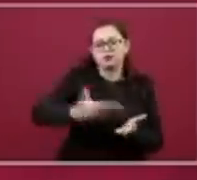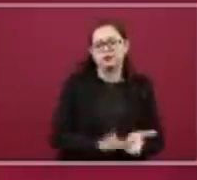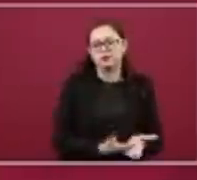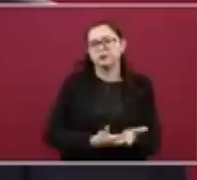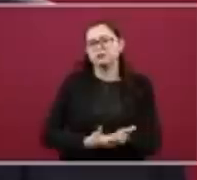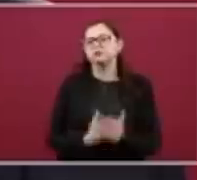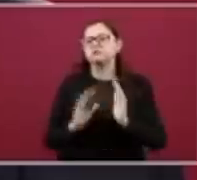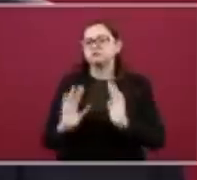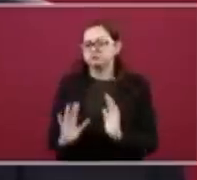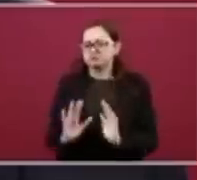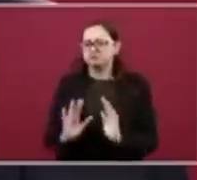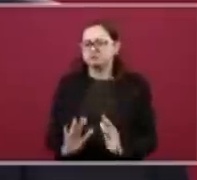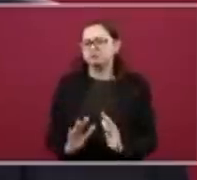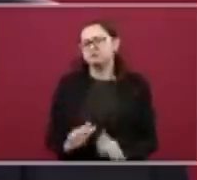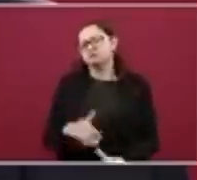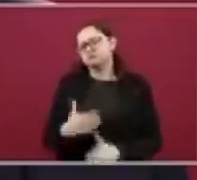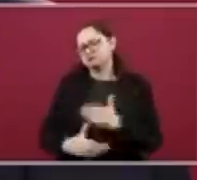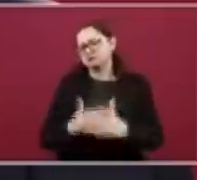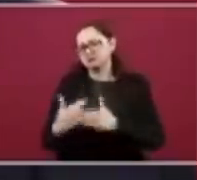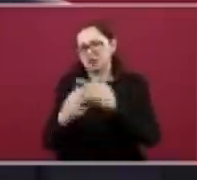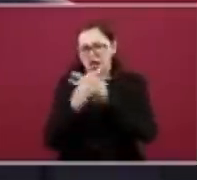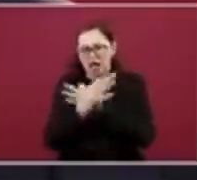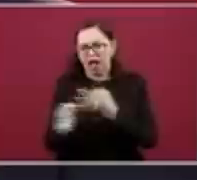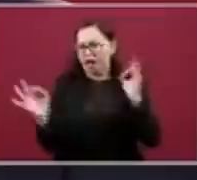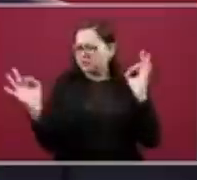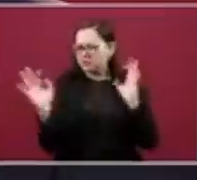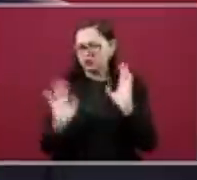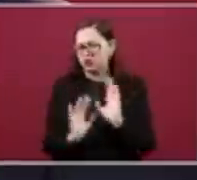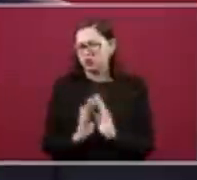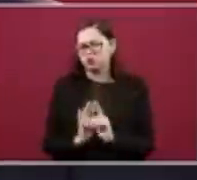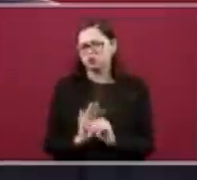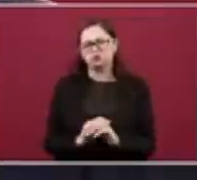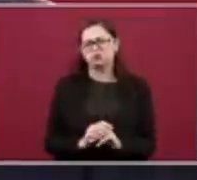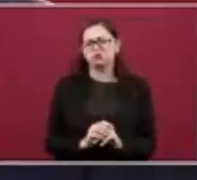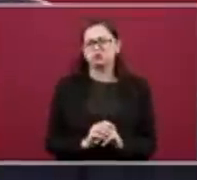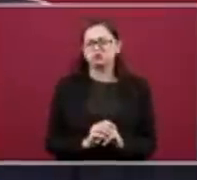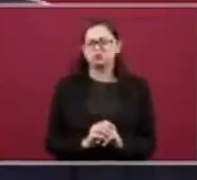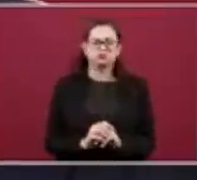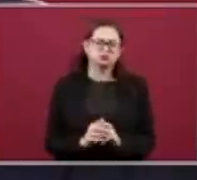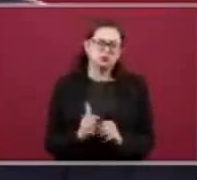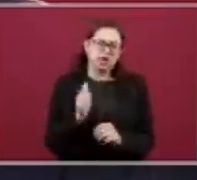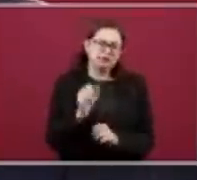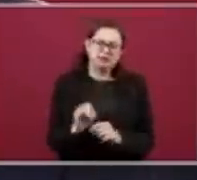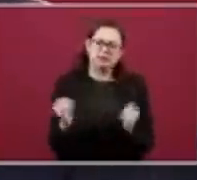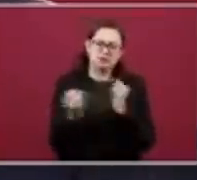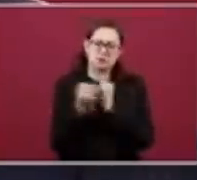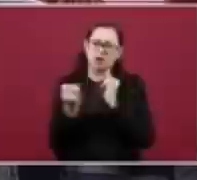y en su momento yo les informo, así como lo hacemos.